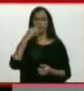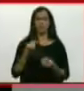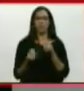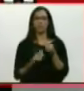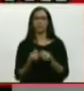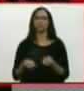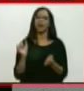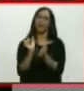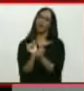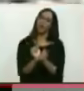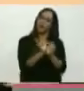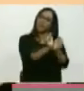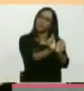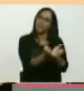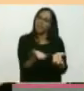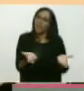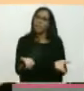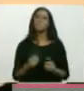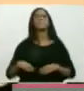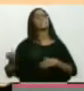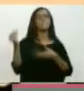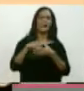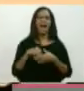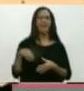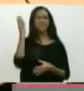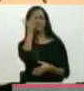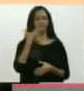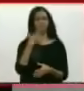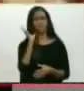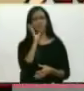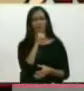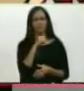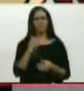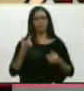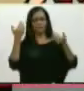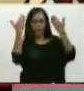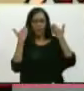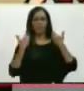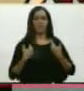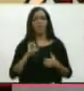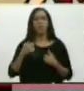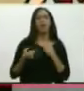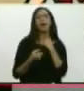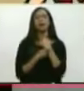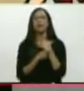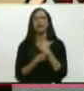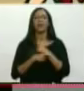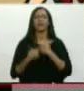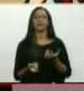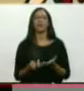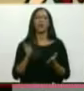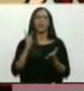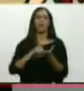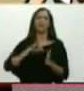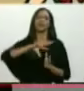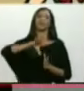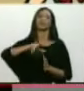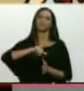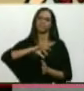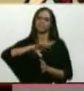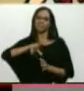a deportar, mas sin duda todo el show Guaidó se lo llegó a